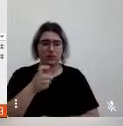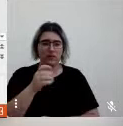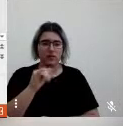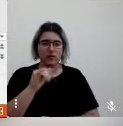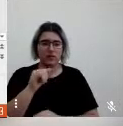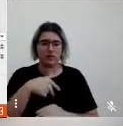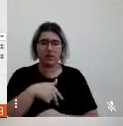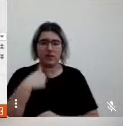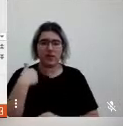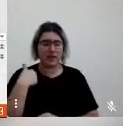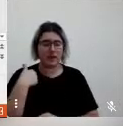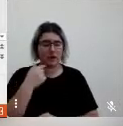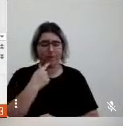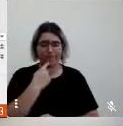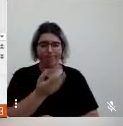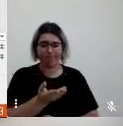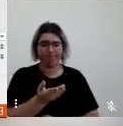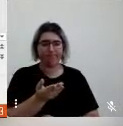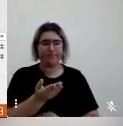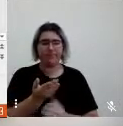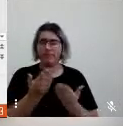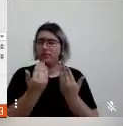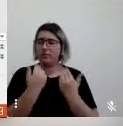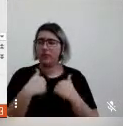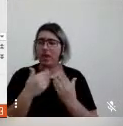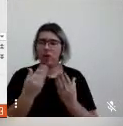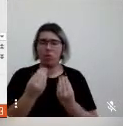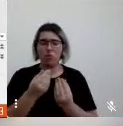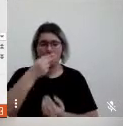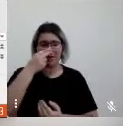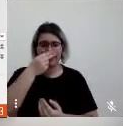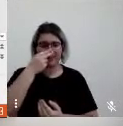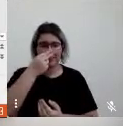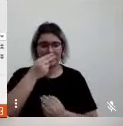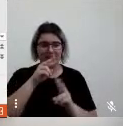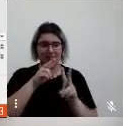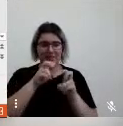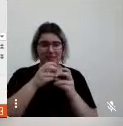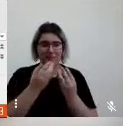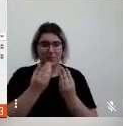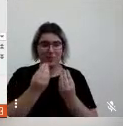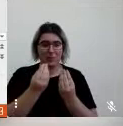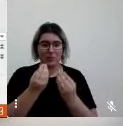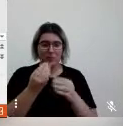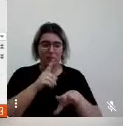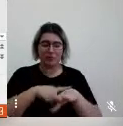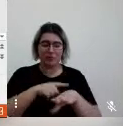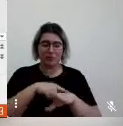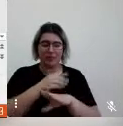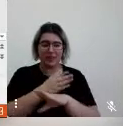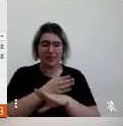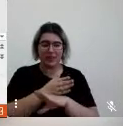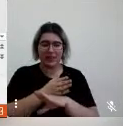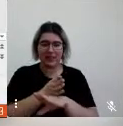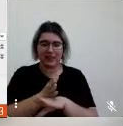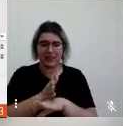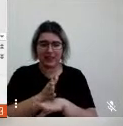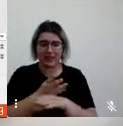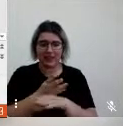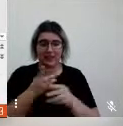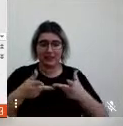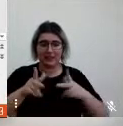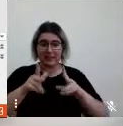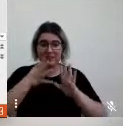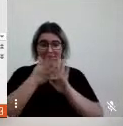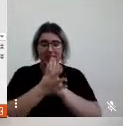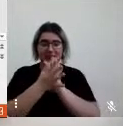una cosita. Bueno, como estamos así como muy interesados en este tema, se nos está yendo un poco el tiempo. Entonces, igual, si dejamos que termine toda la explicación,